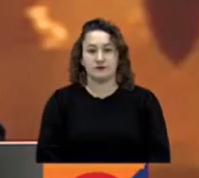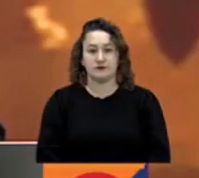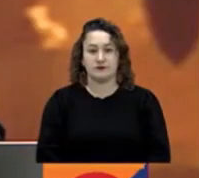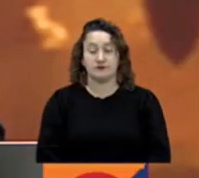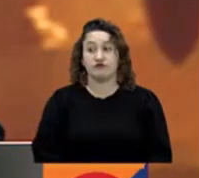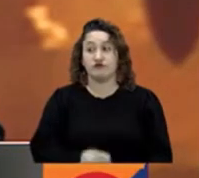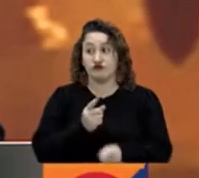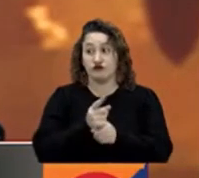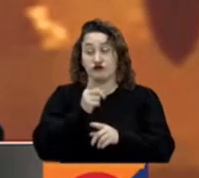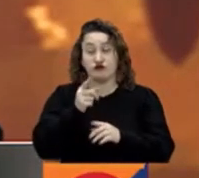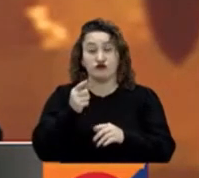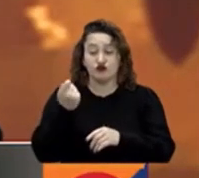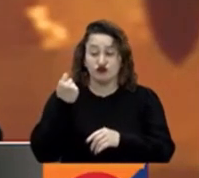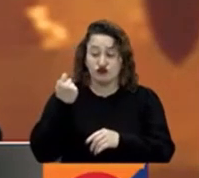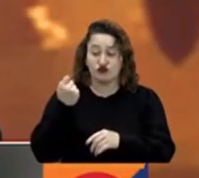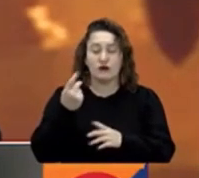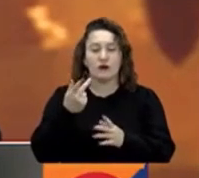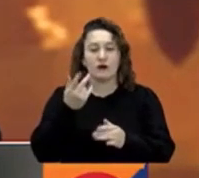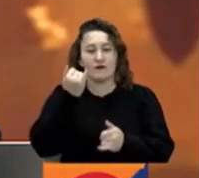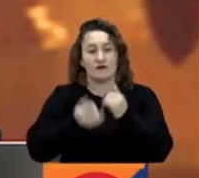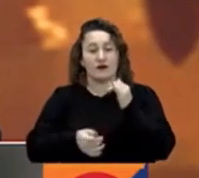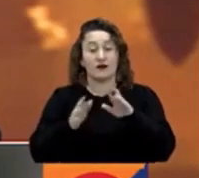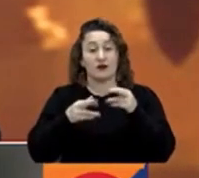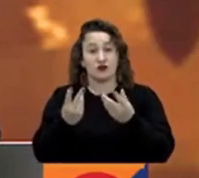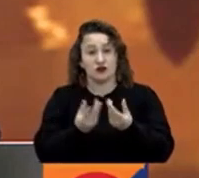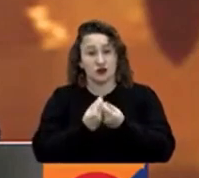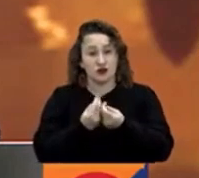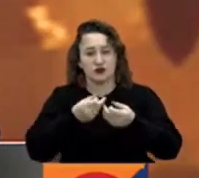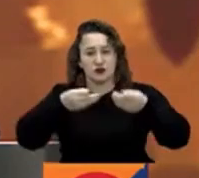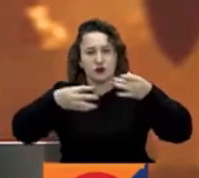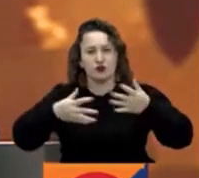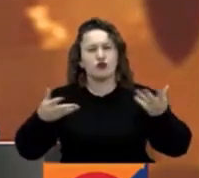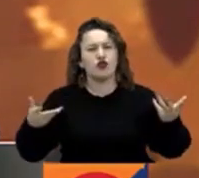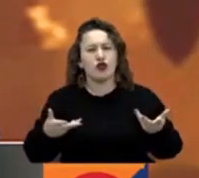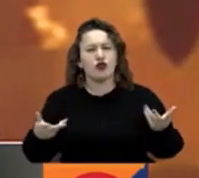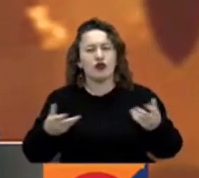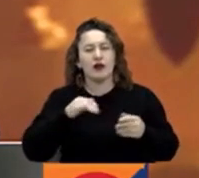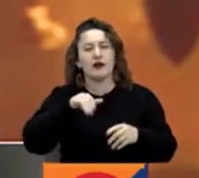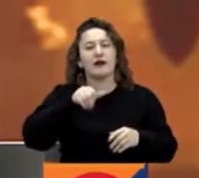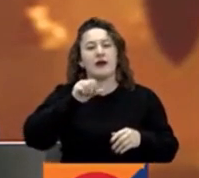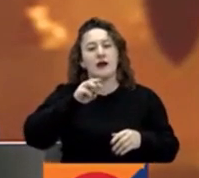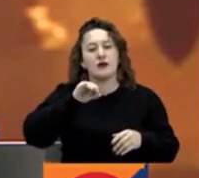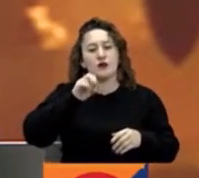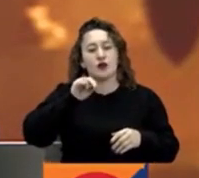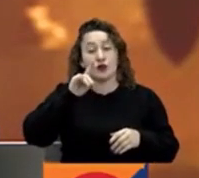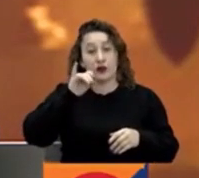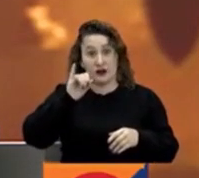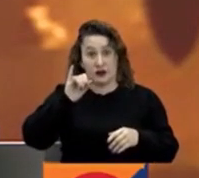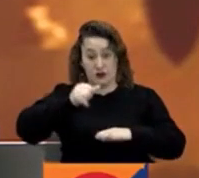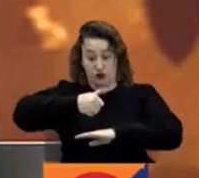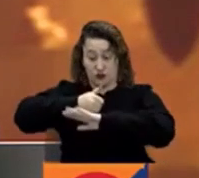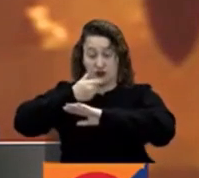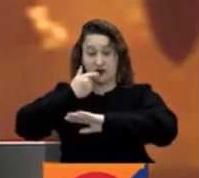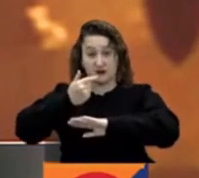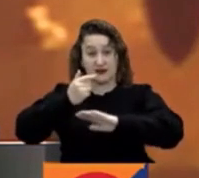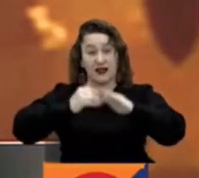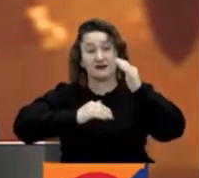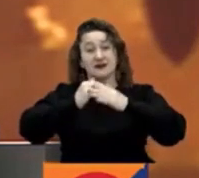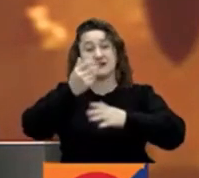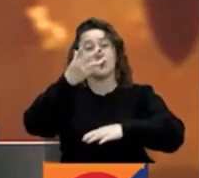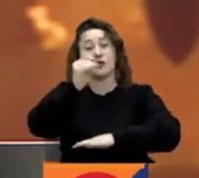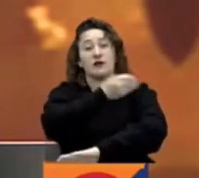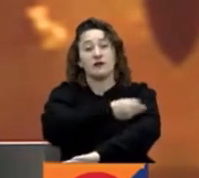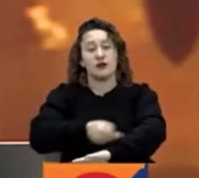Justamente hace pocos minutos terminó también un consejo de seguridad en el municipio de Jamundí. Las autoridades ofrecen una recompensa de hasta 50 millones de